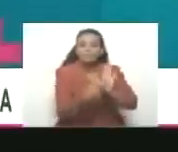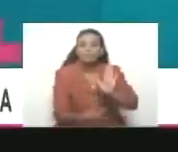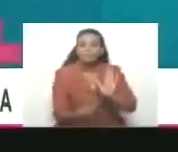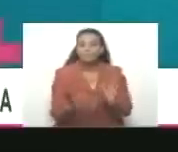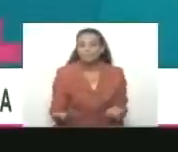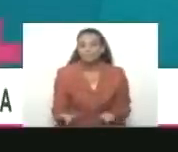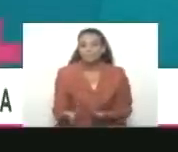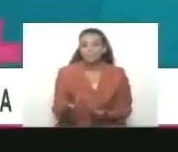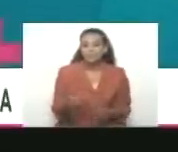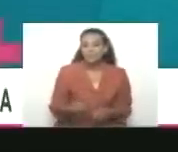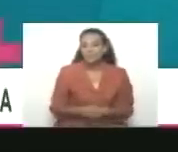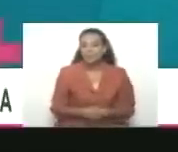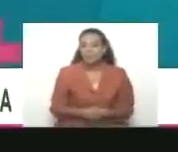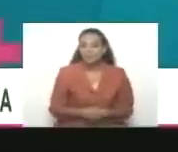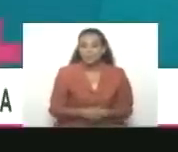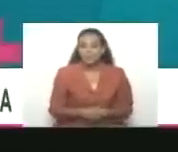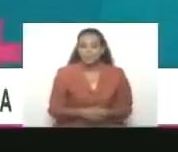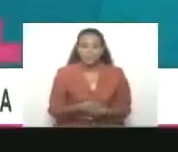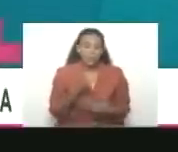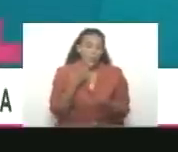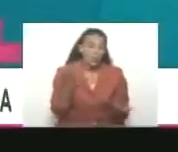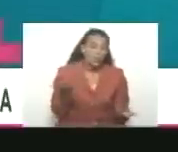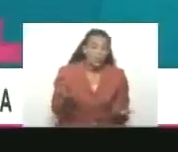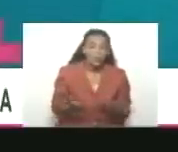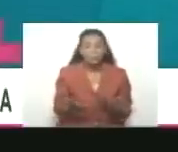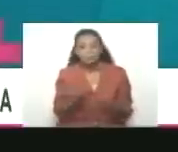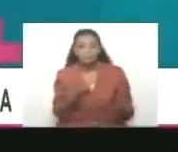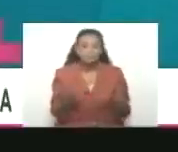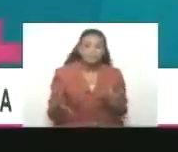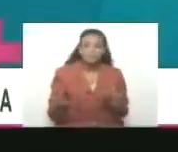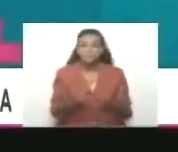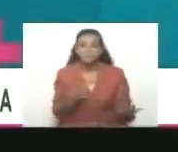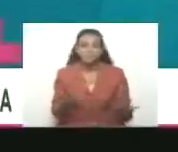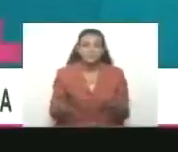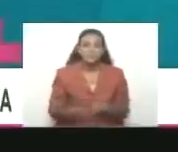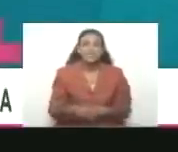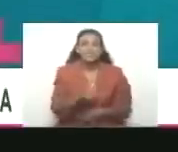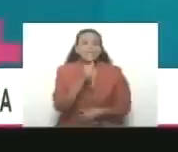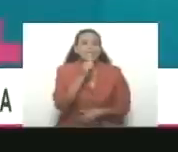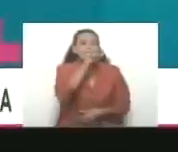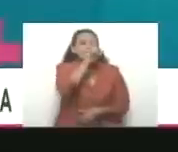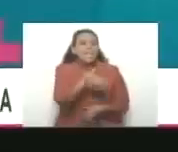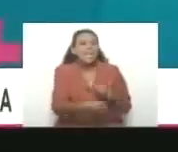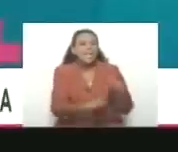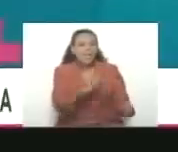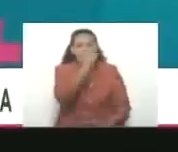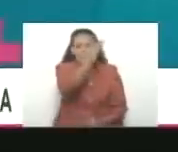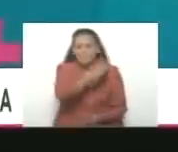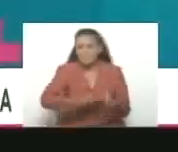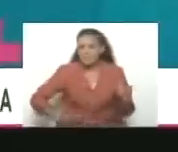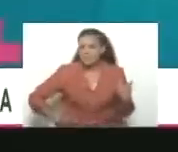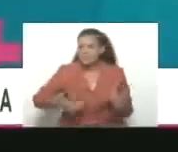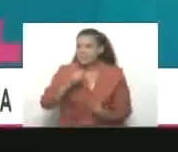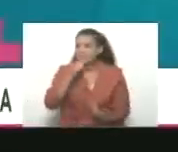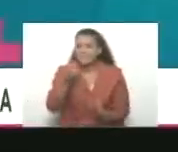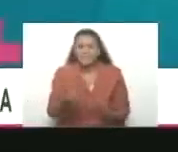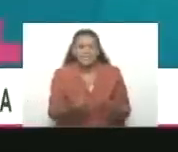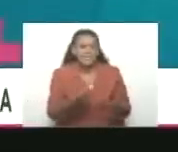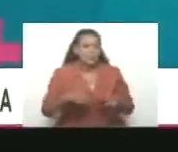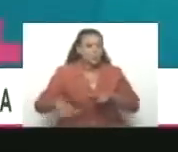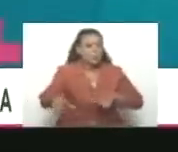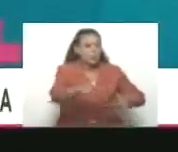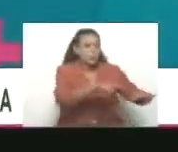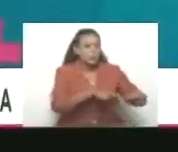No de Perales Y quién es él En qué